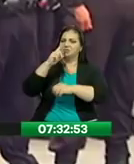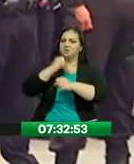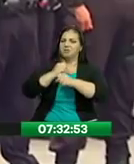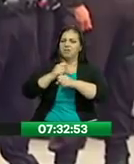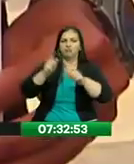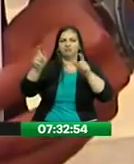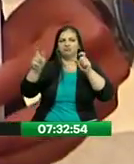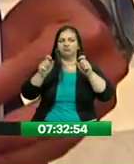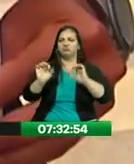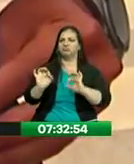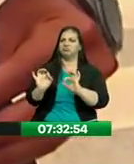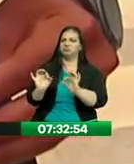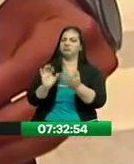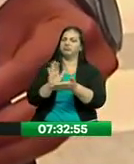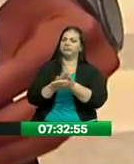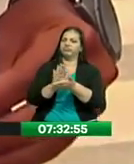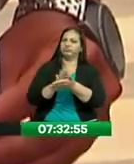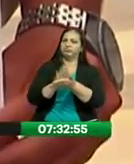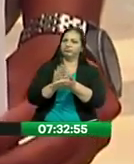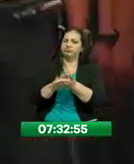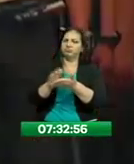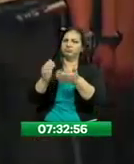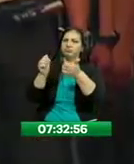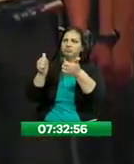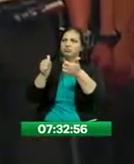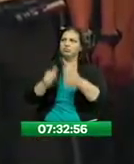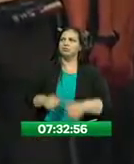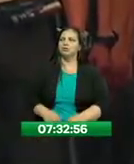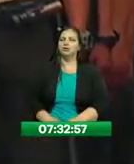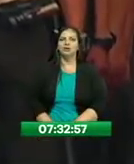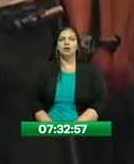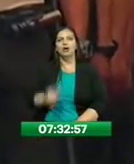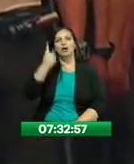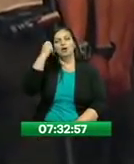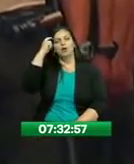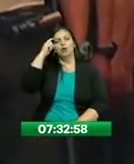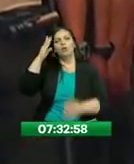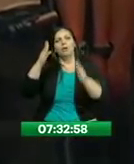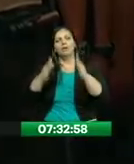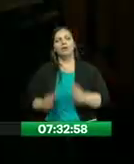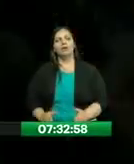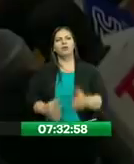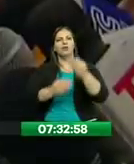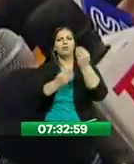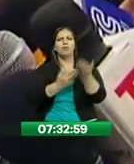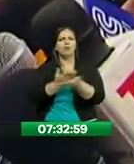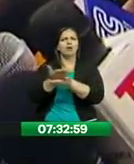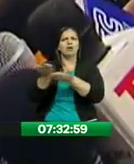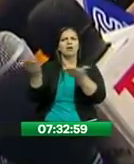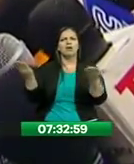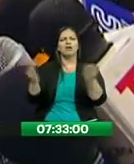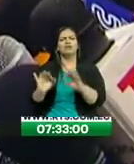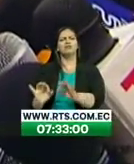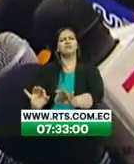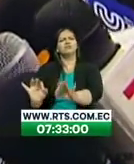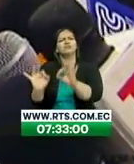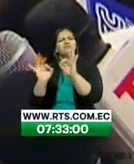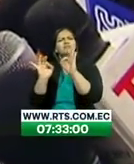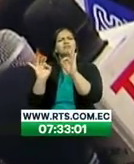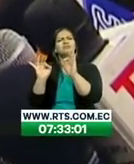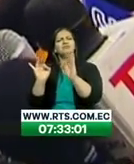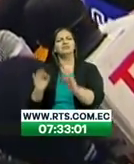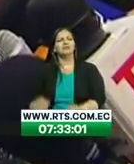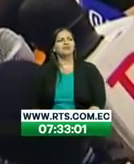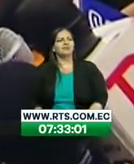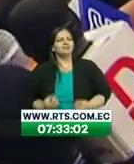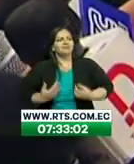días. Y a través de este reconocimiento extendido por el señor gobernador de la provincia del Guayas, nos ha permitido levantar la moral